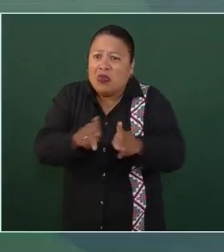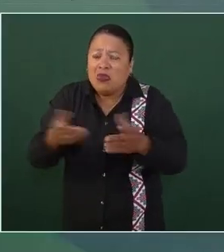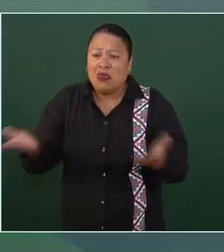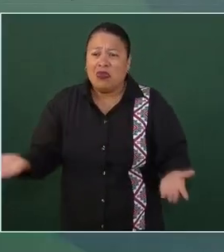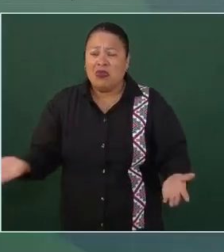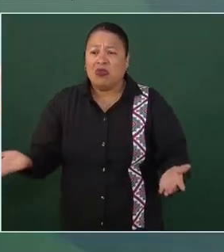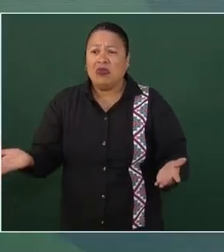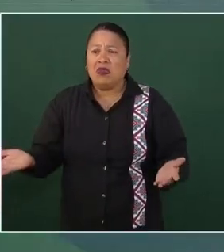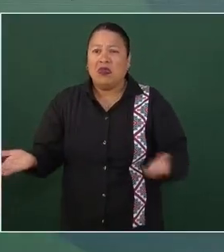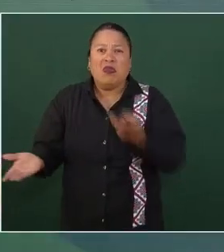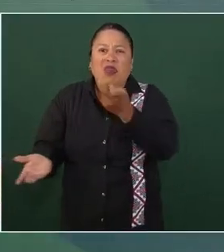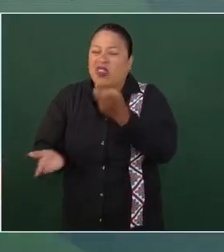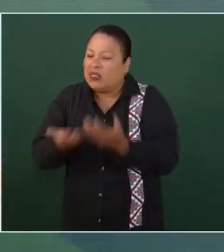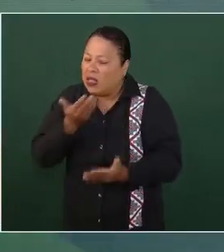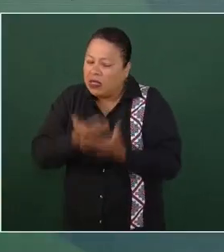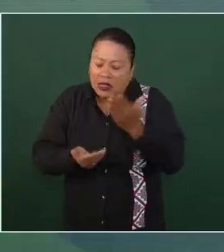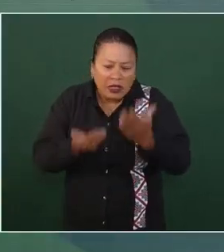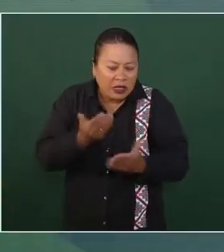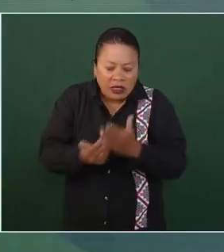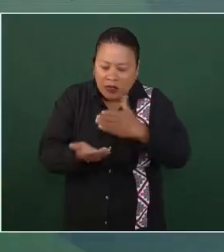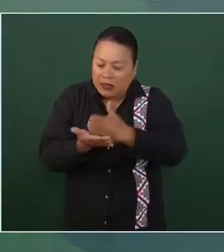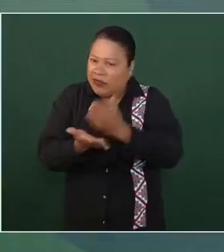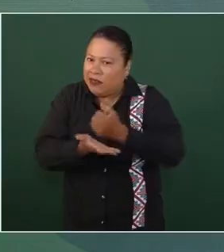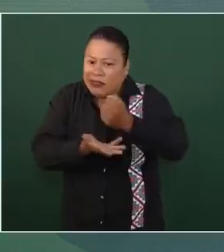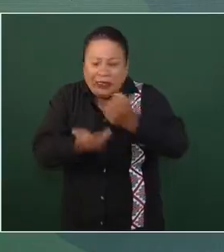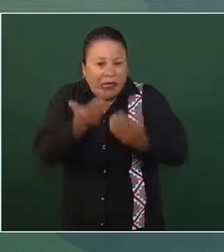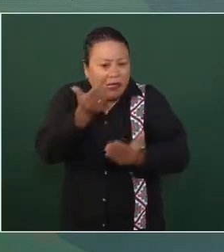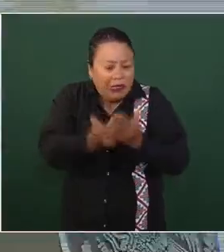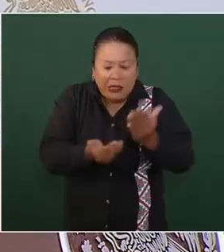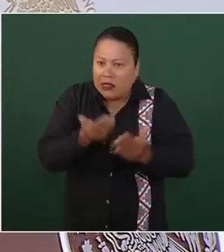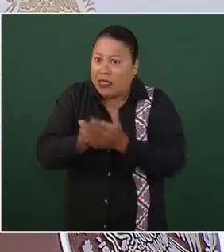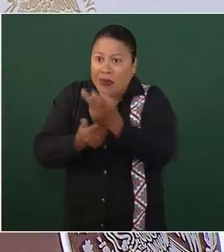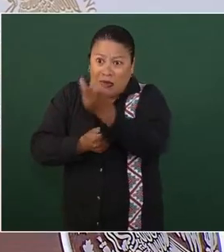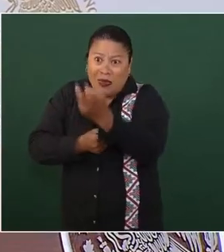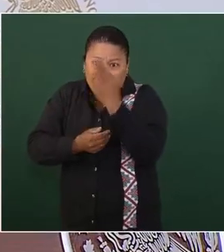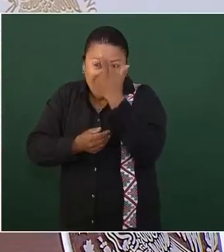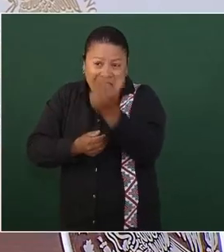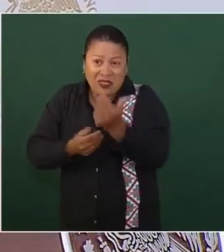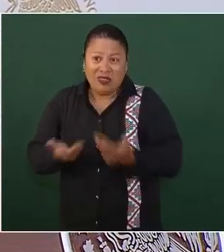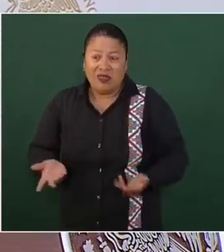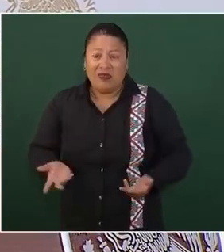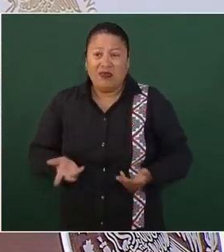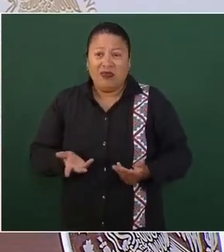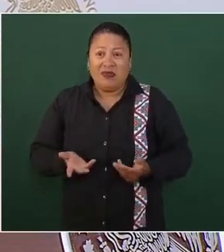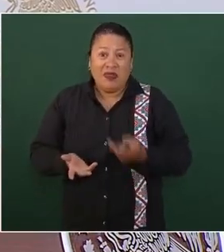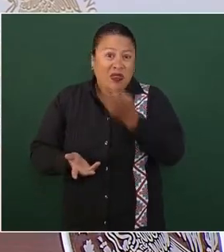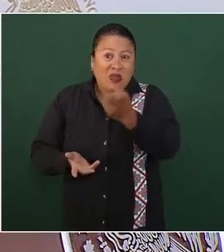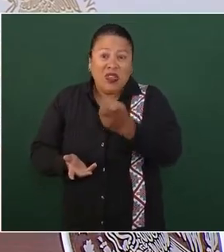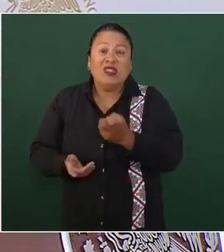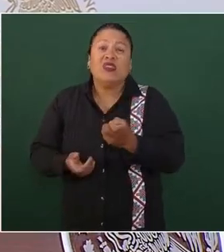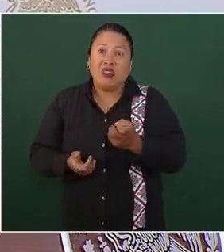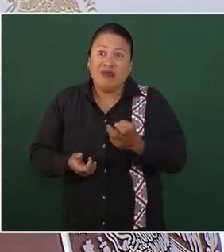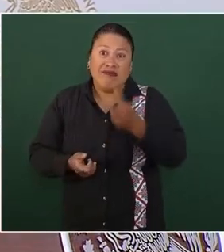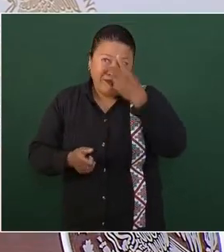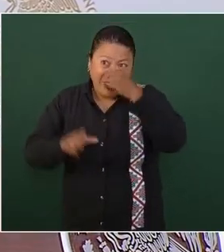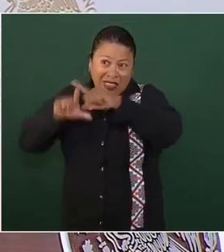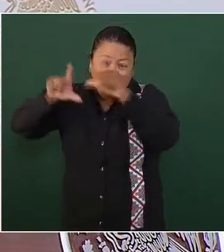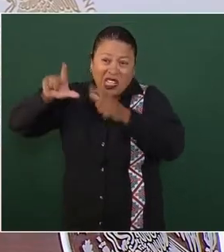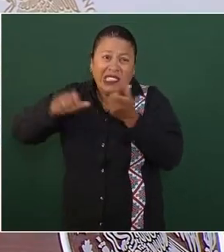por eso no alcanzaba el presupuesto y por eso se tenía que endeudar el país